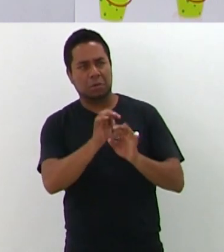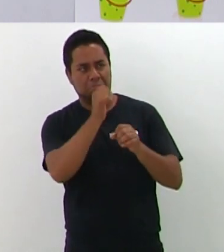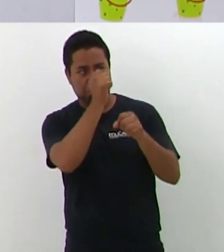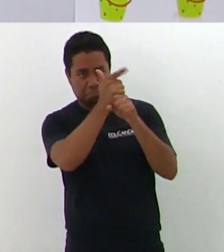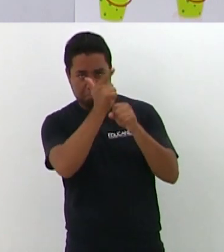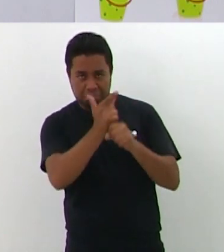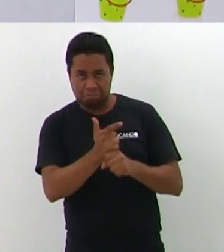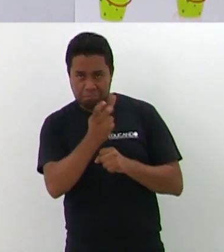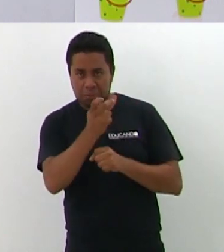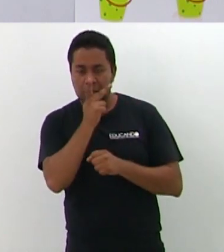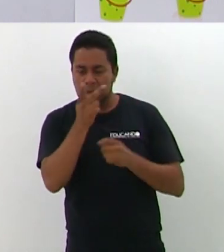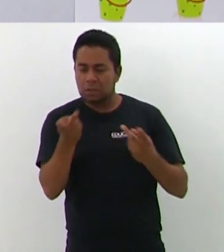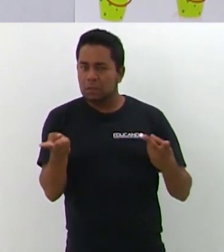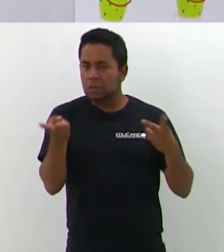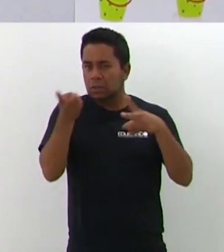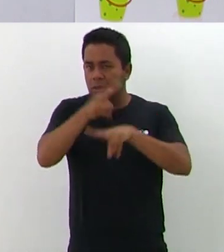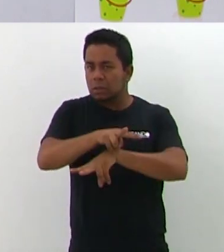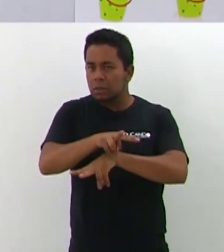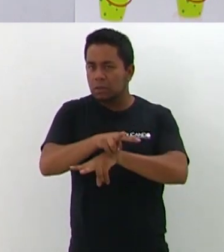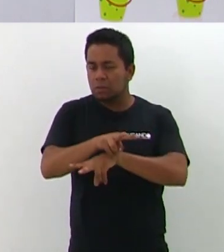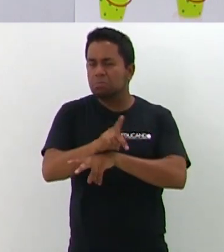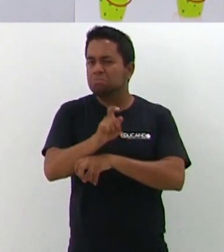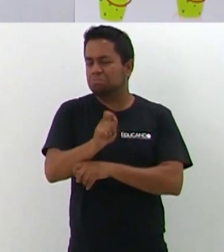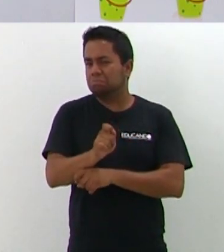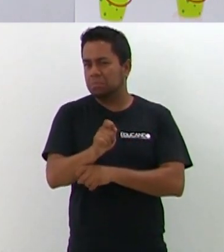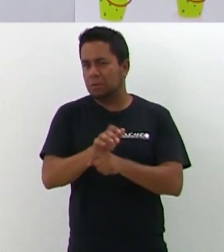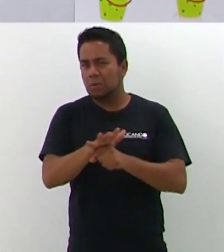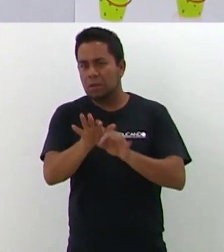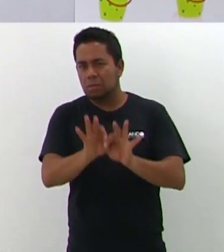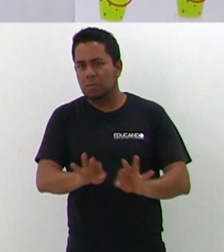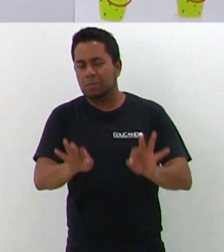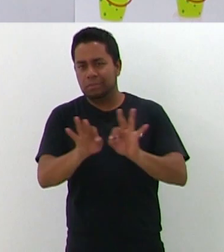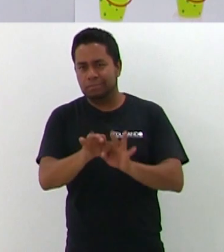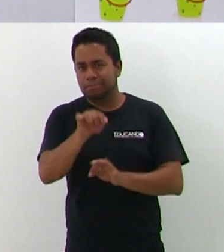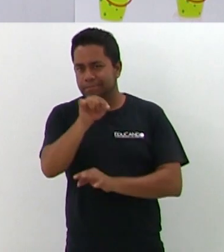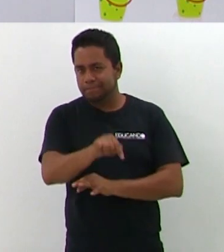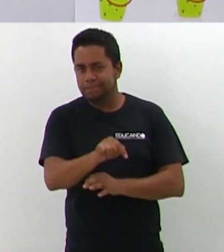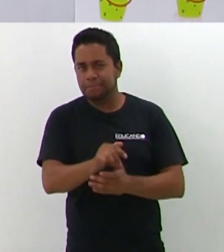esta parte en las palabras contrarias.